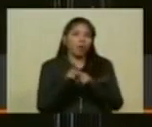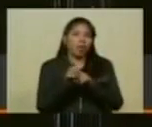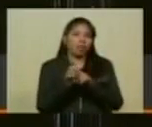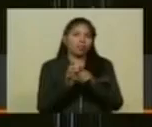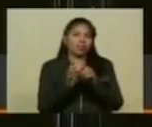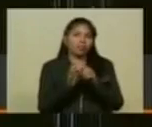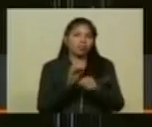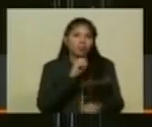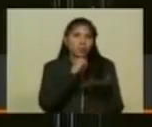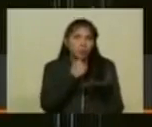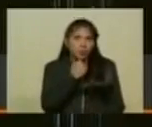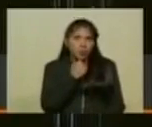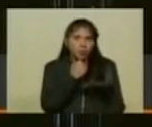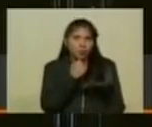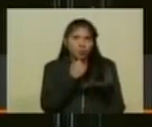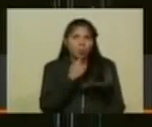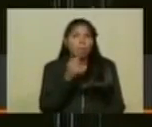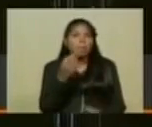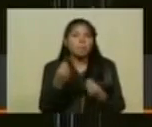para que le ardiera a los escuálidos,